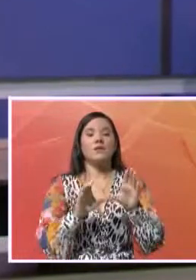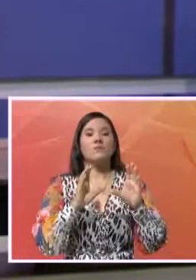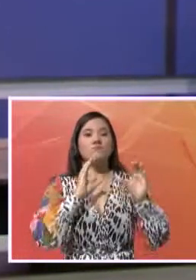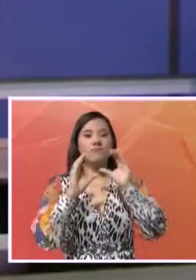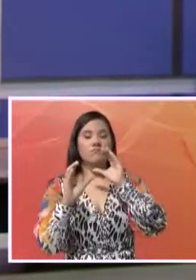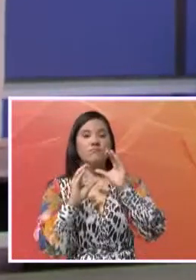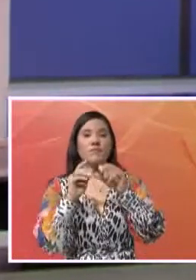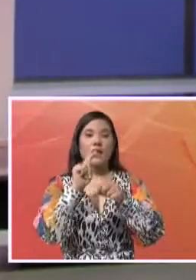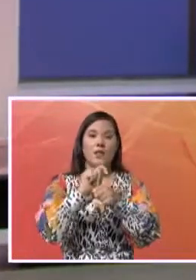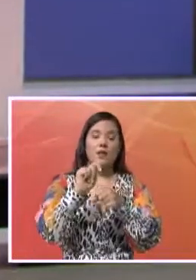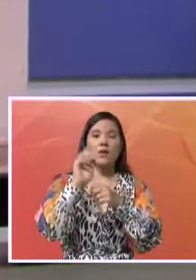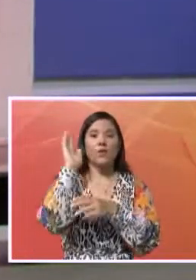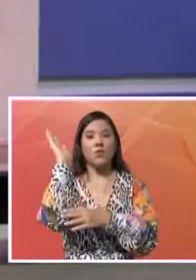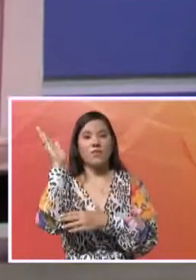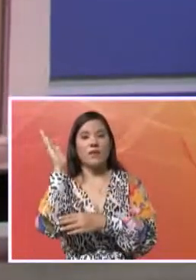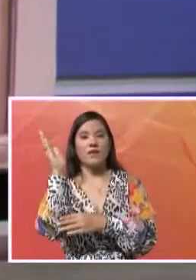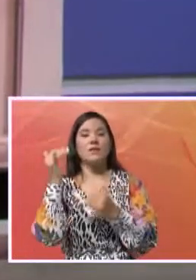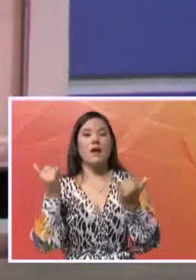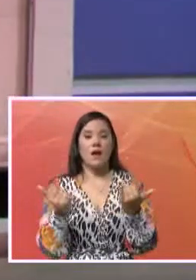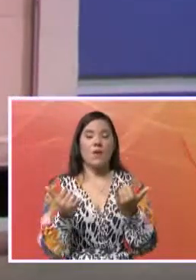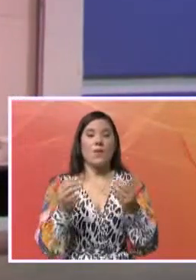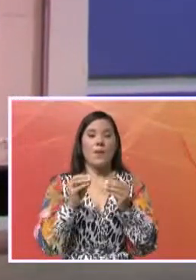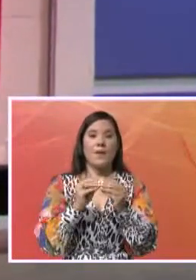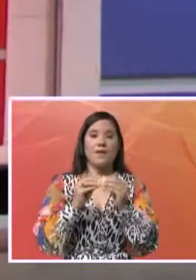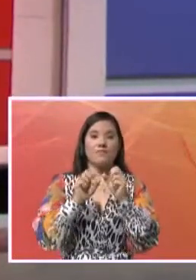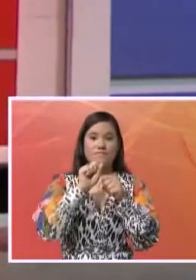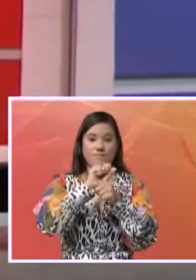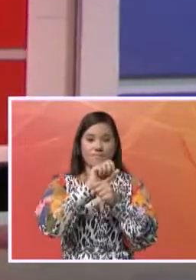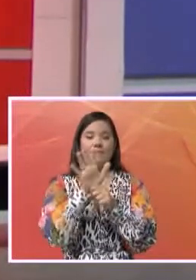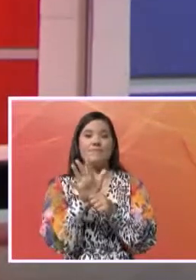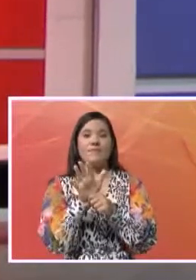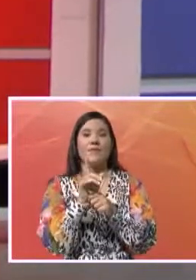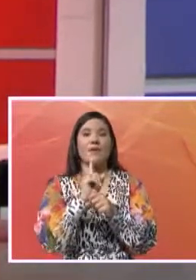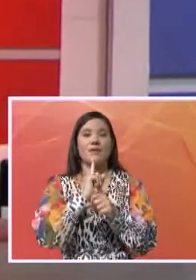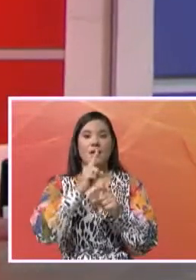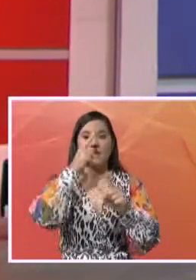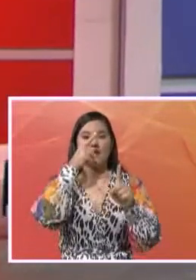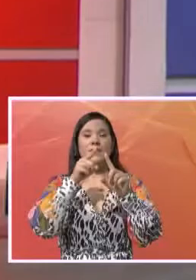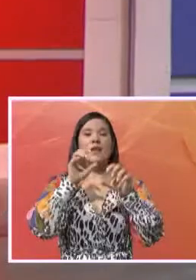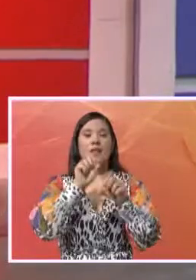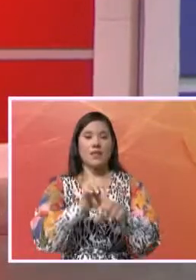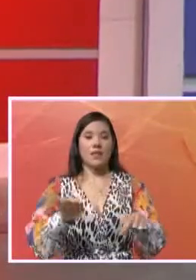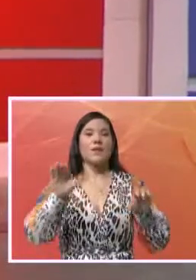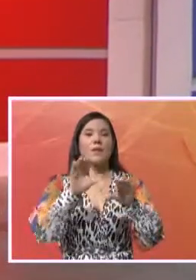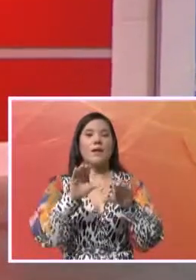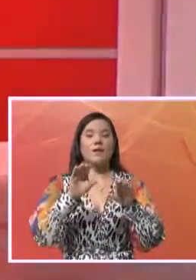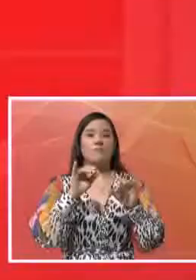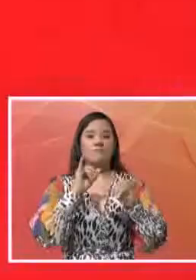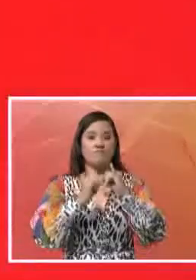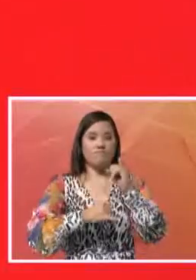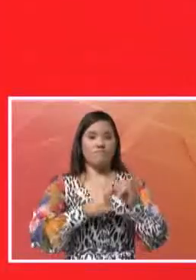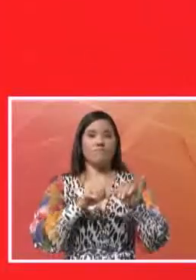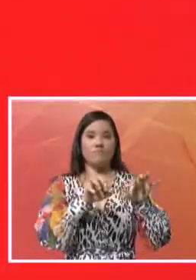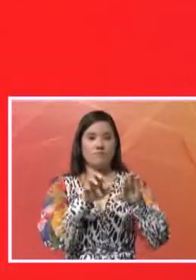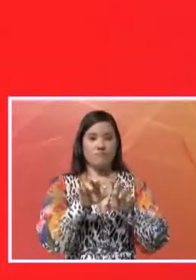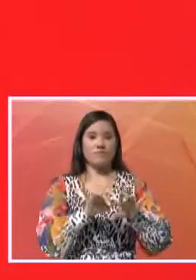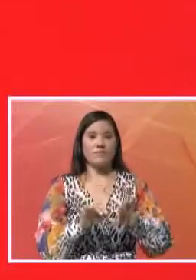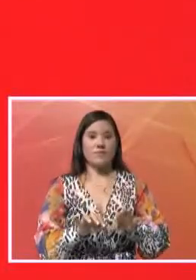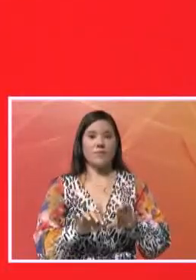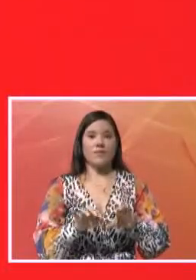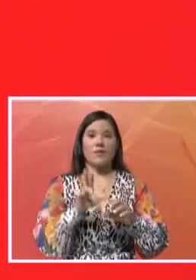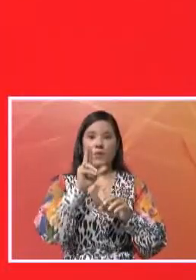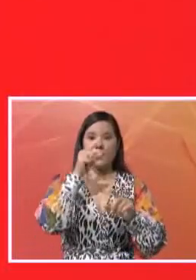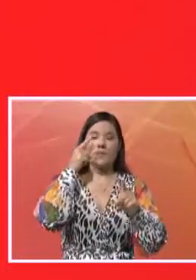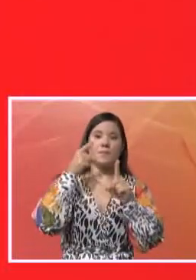talleres conferencias ahora por la pandemia pues hemos estado trabajando de manera virtual pero no se pierde el ritmo